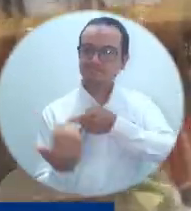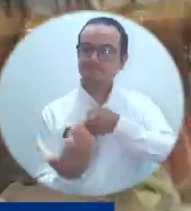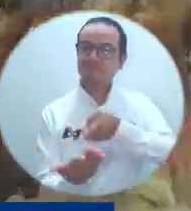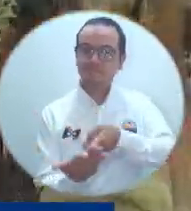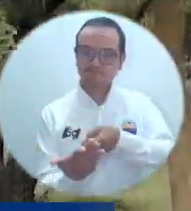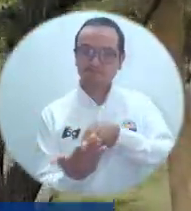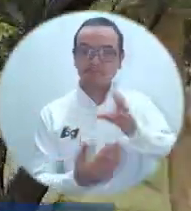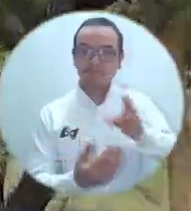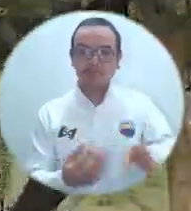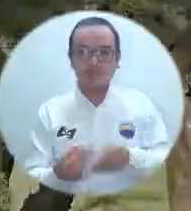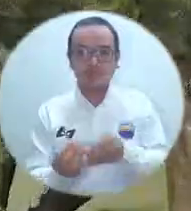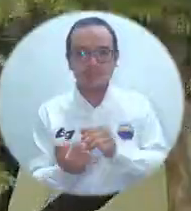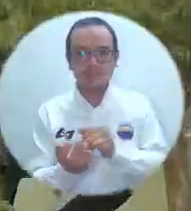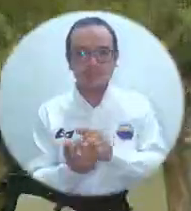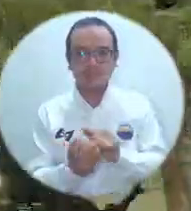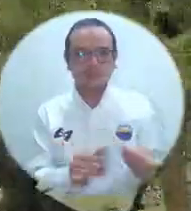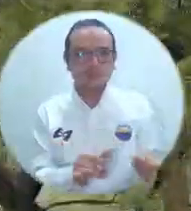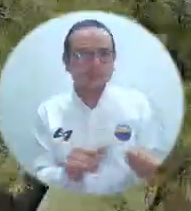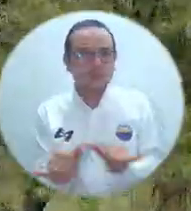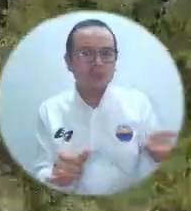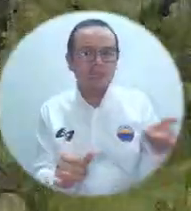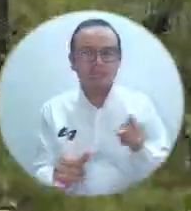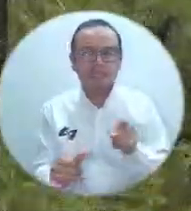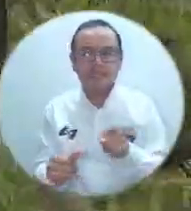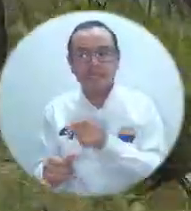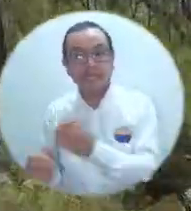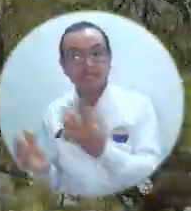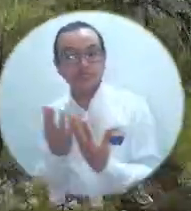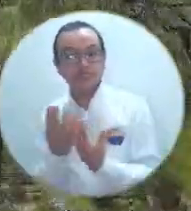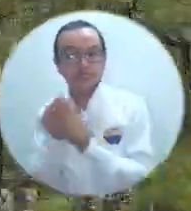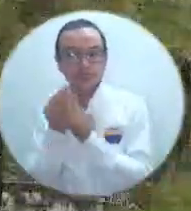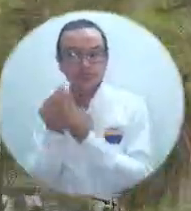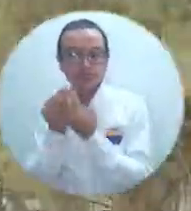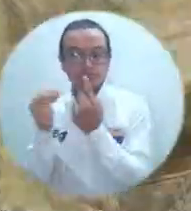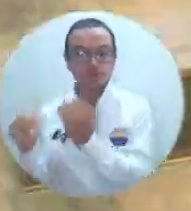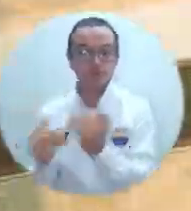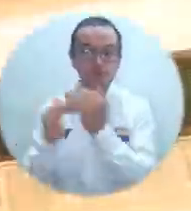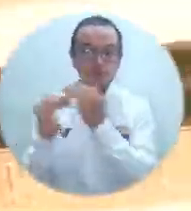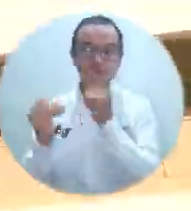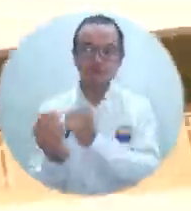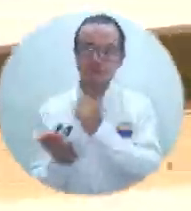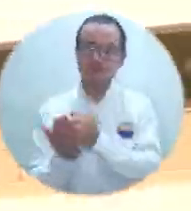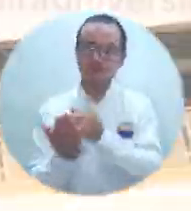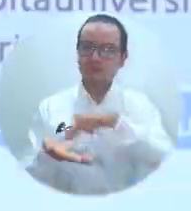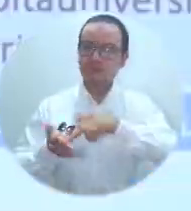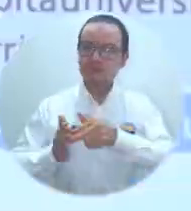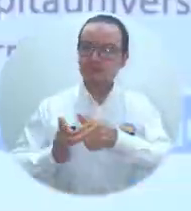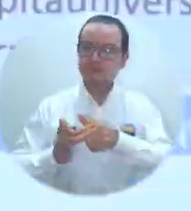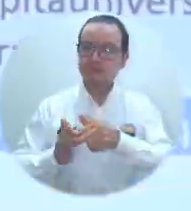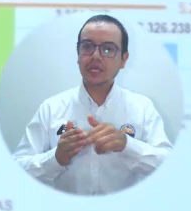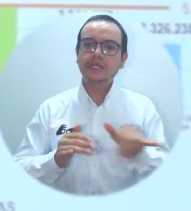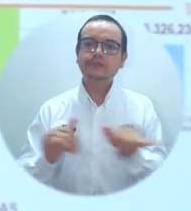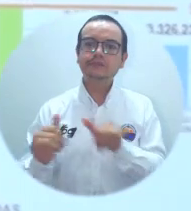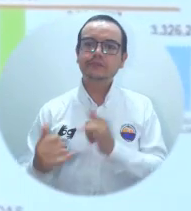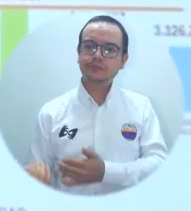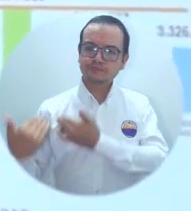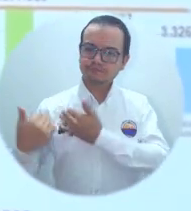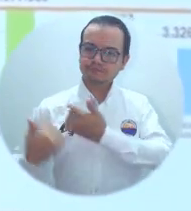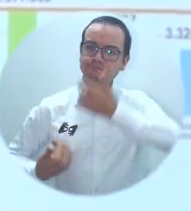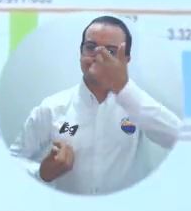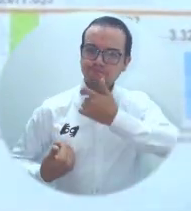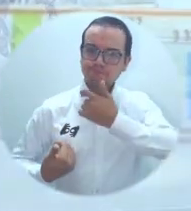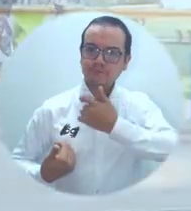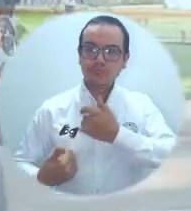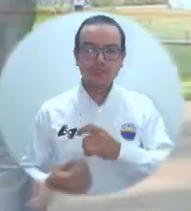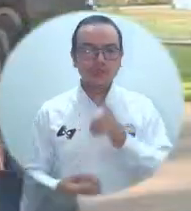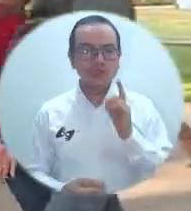bastante responsable, así como la responsabilidad con la que la tomó el Consejo Superior de haberla aprobado, ya